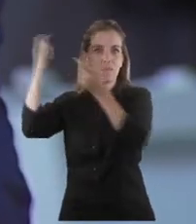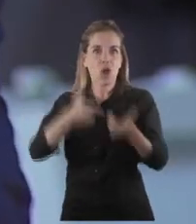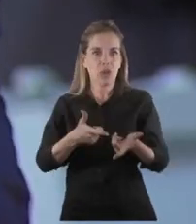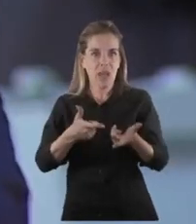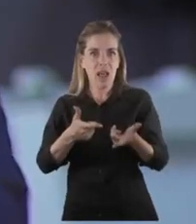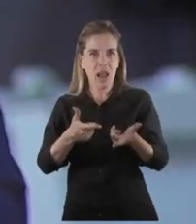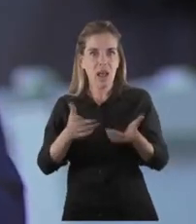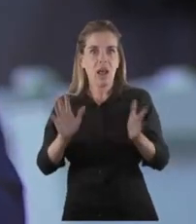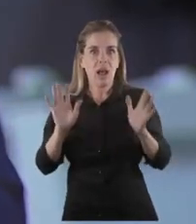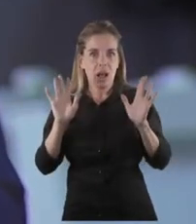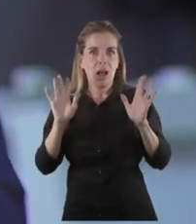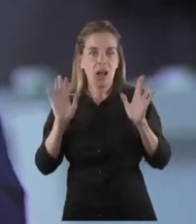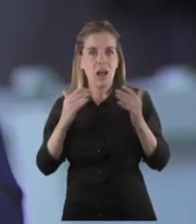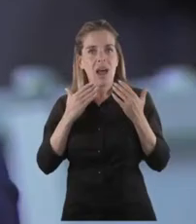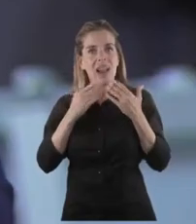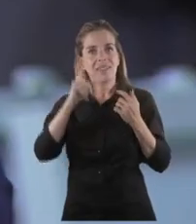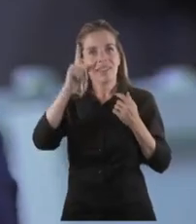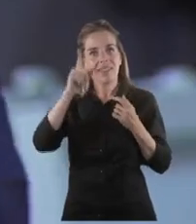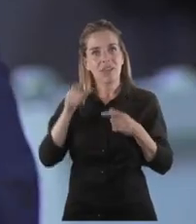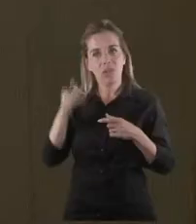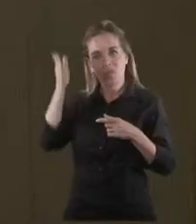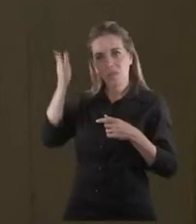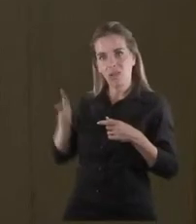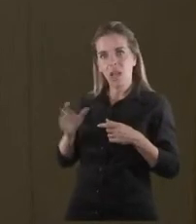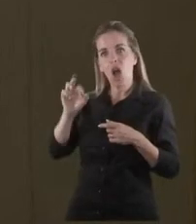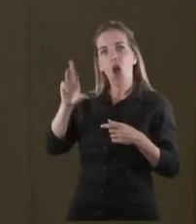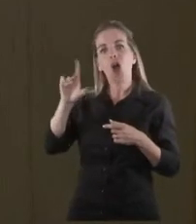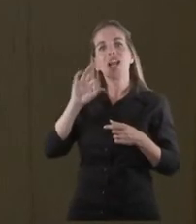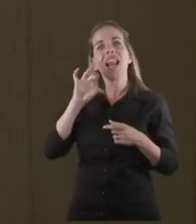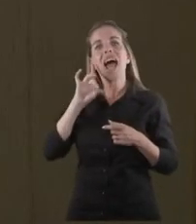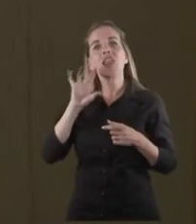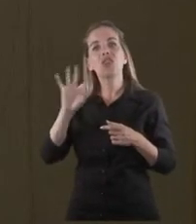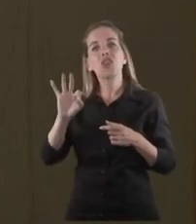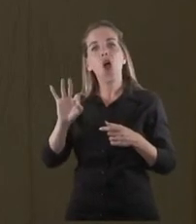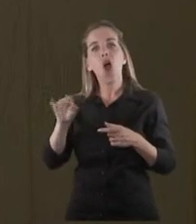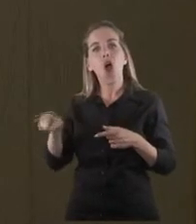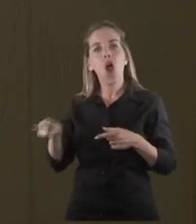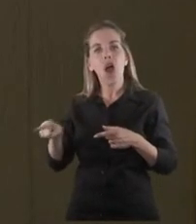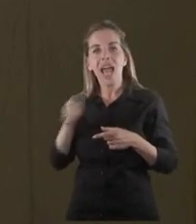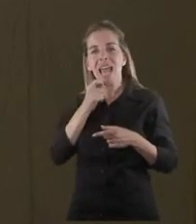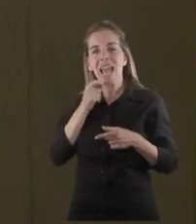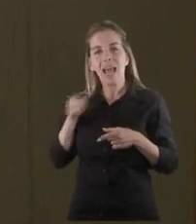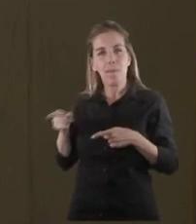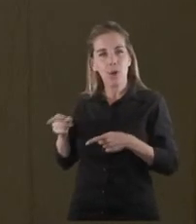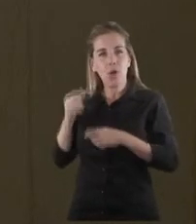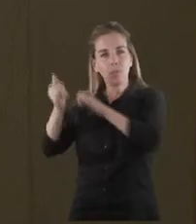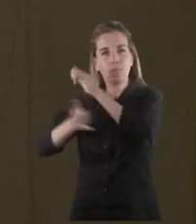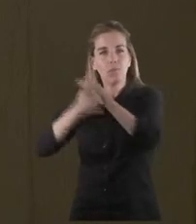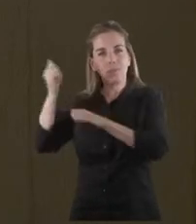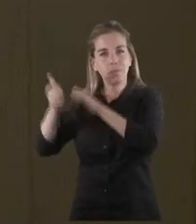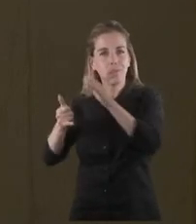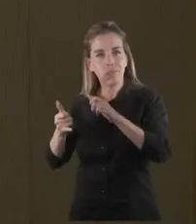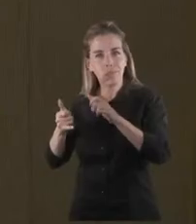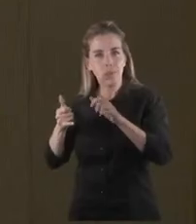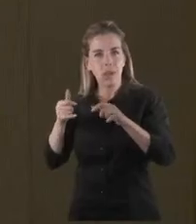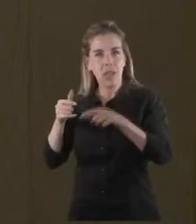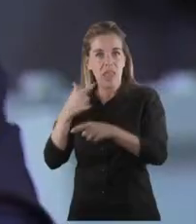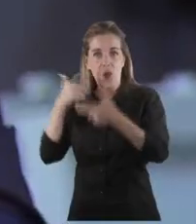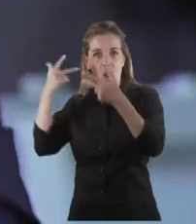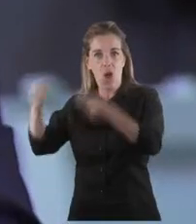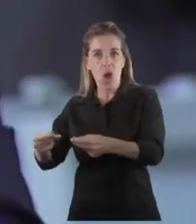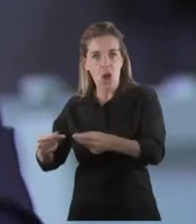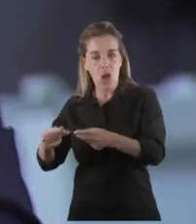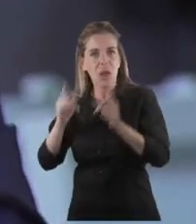gracias a Dios que existe Orlando y que existen tantos industriales argentinos que no se resignaron a semejante propuesta y